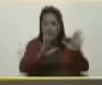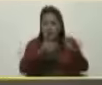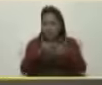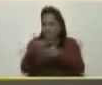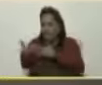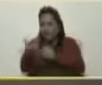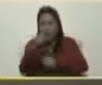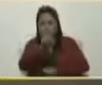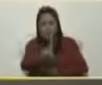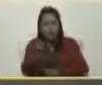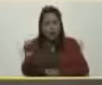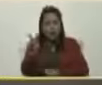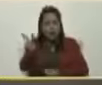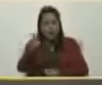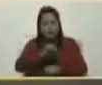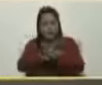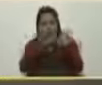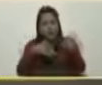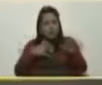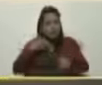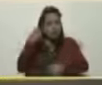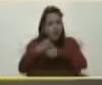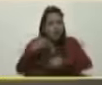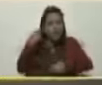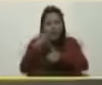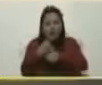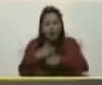ando trabajando con cantidades de problemas